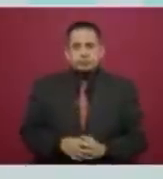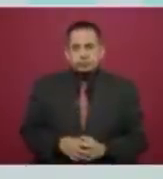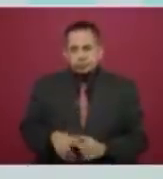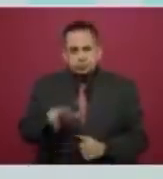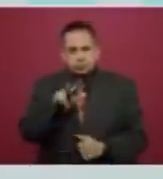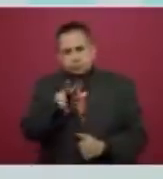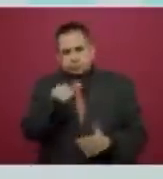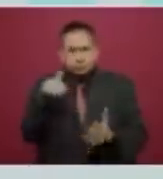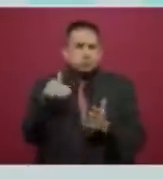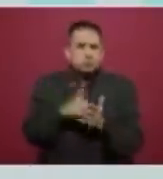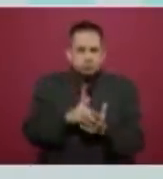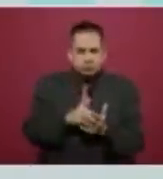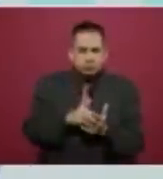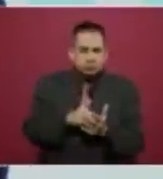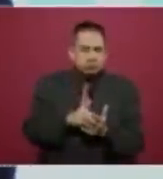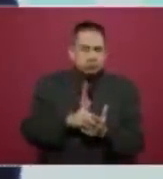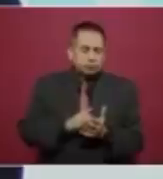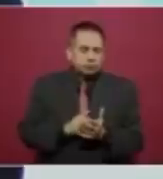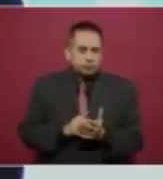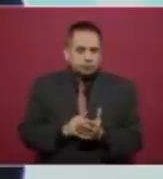18 mil.